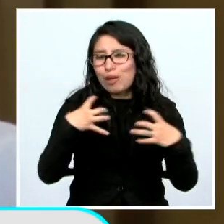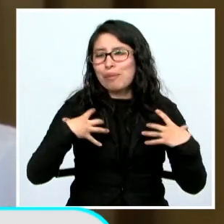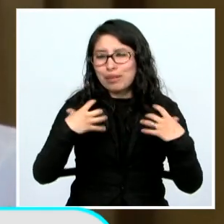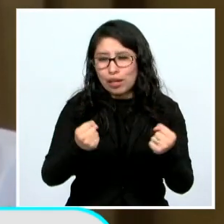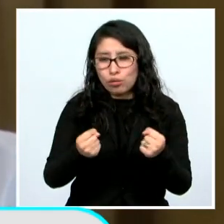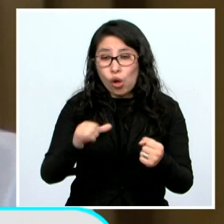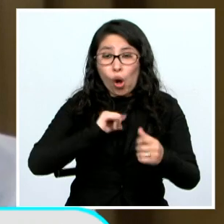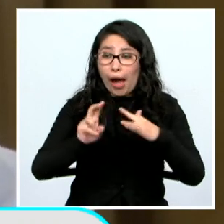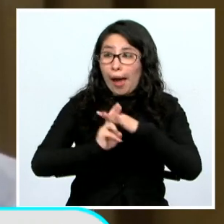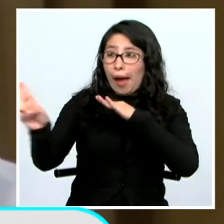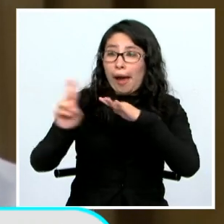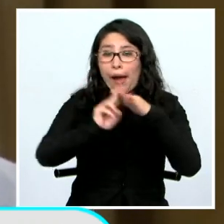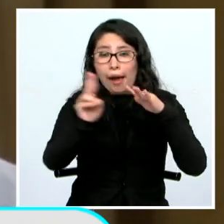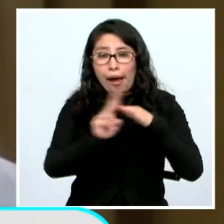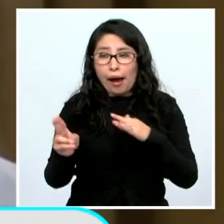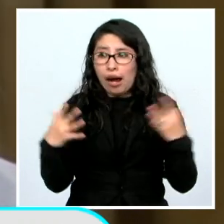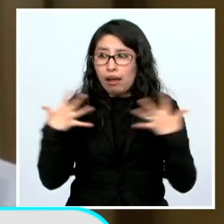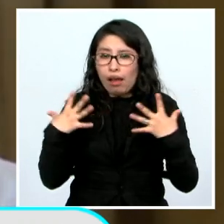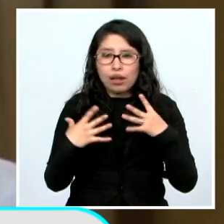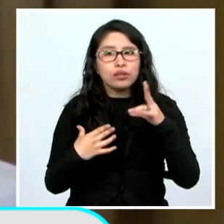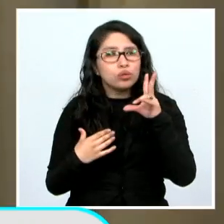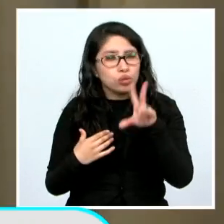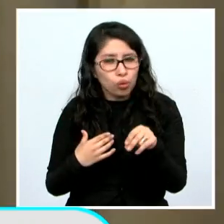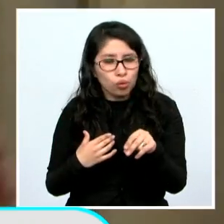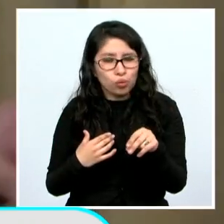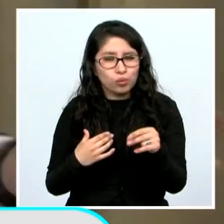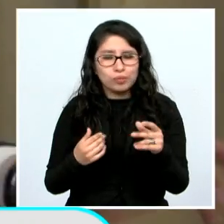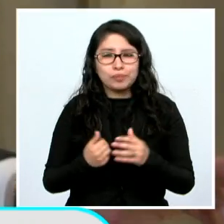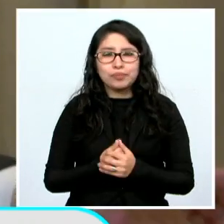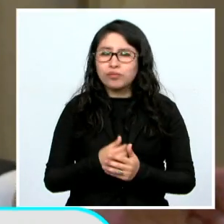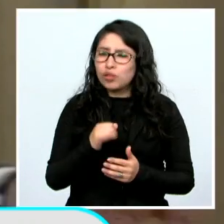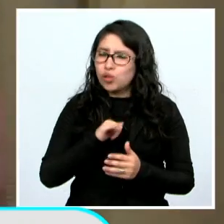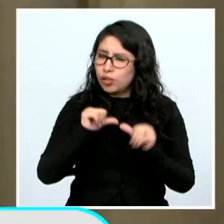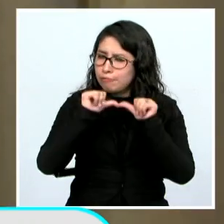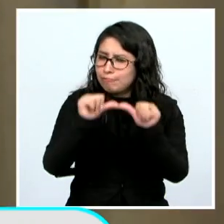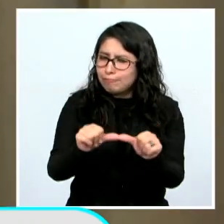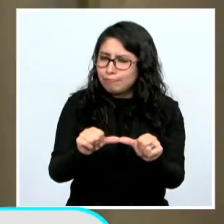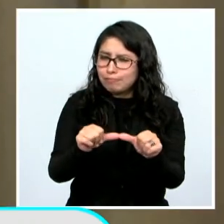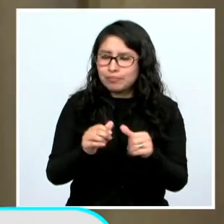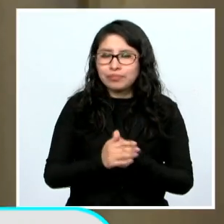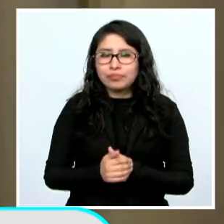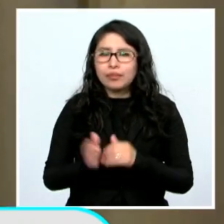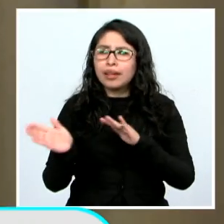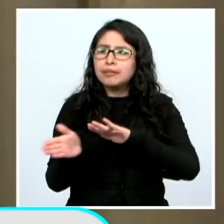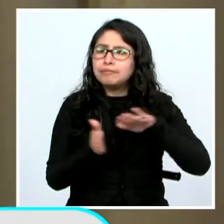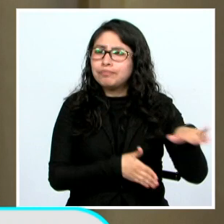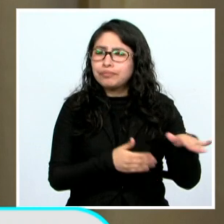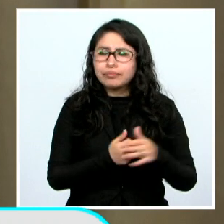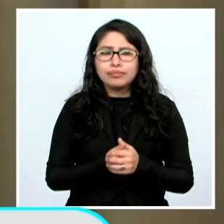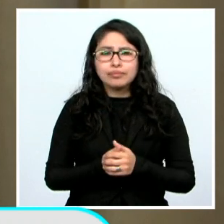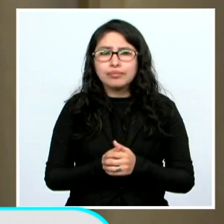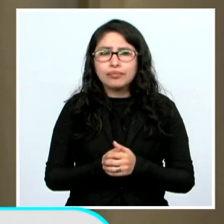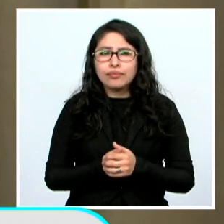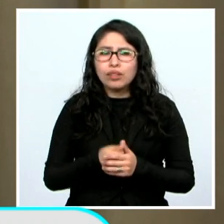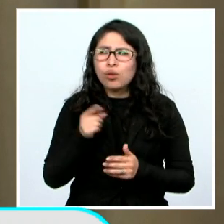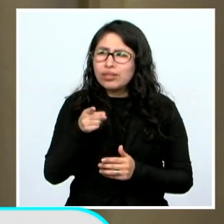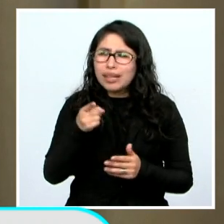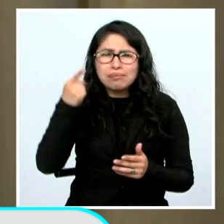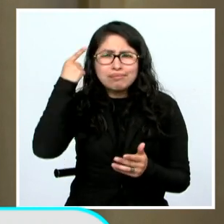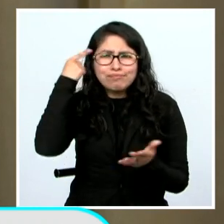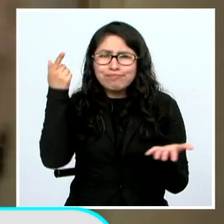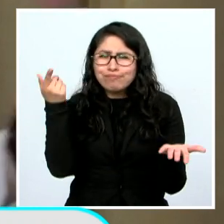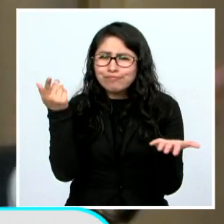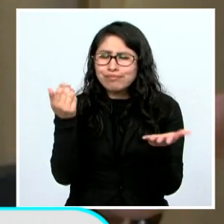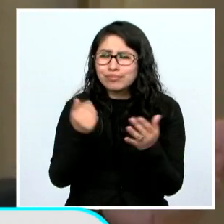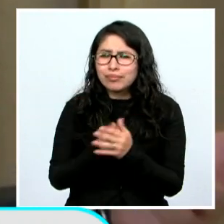un compromiso muy grande con el país y lo estoy cumpliendo. A lo que usted está tocando en este momento, ¿no le parece que hay una